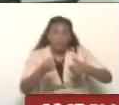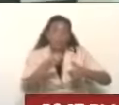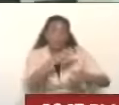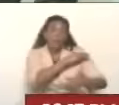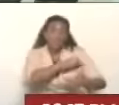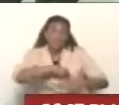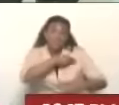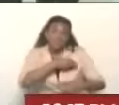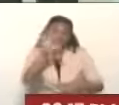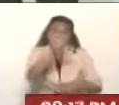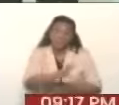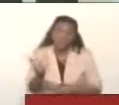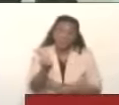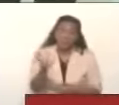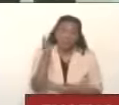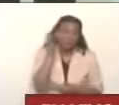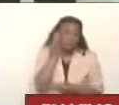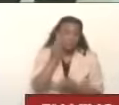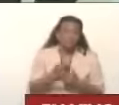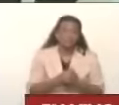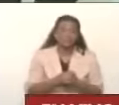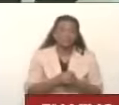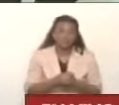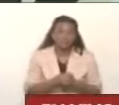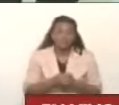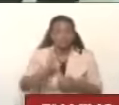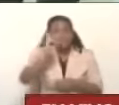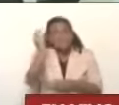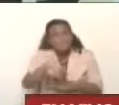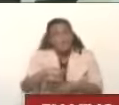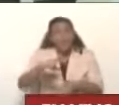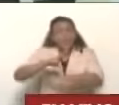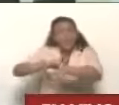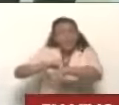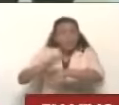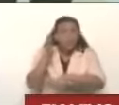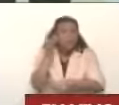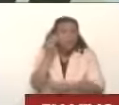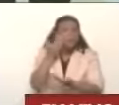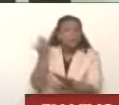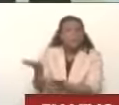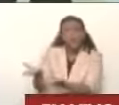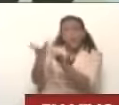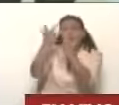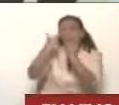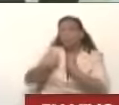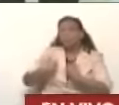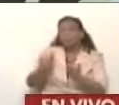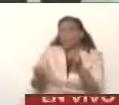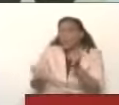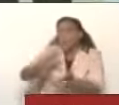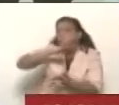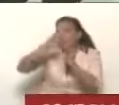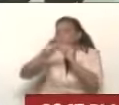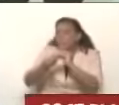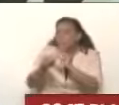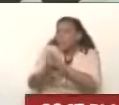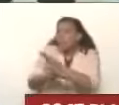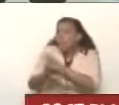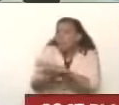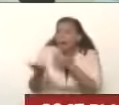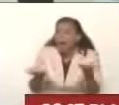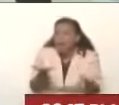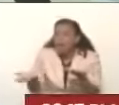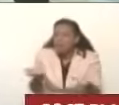misión Venezuela Mujer. Yo quisiera que nuestra doctora Darlene Marín nos dé un pequeño balance de cómo se ha